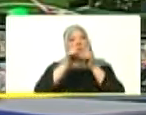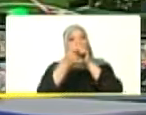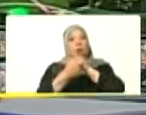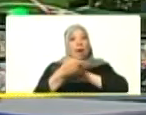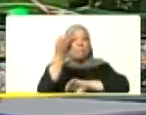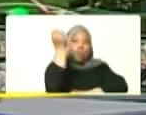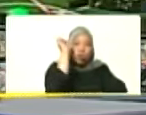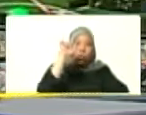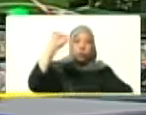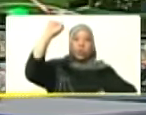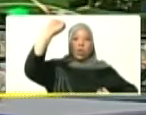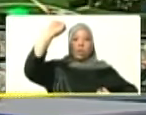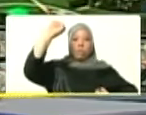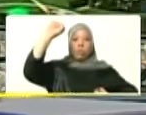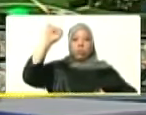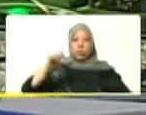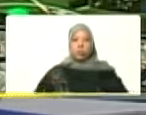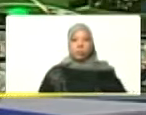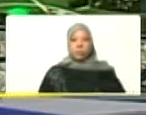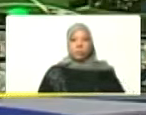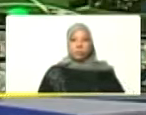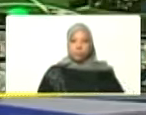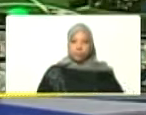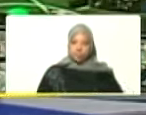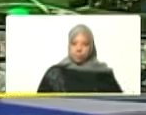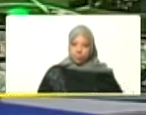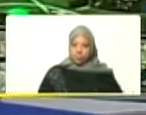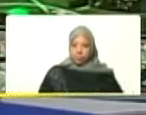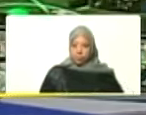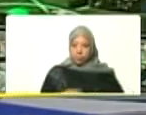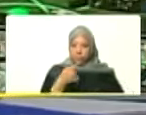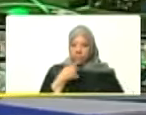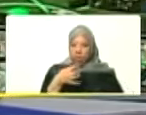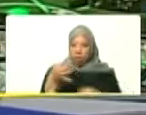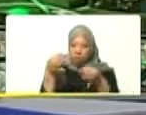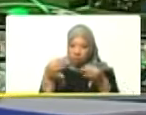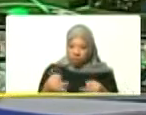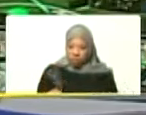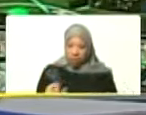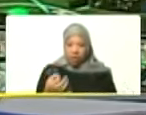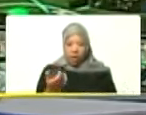socialismo que sea verdaderamente